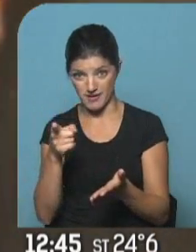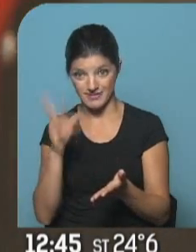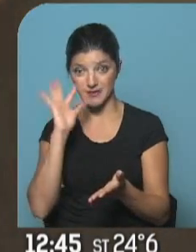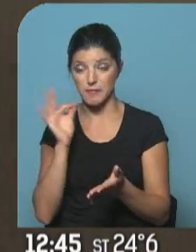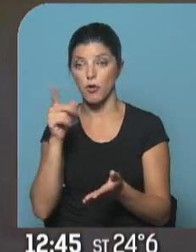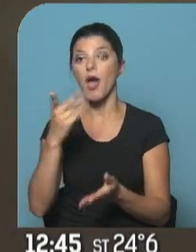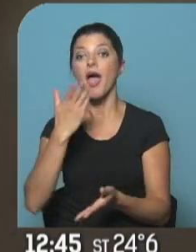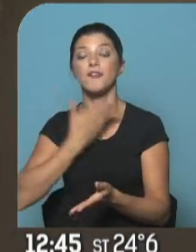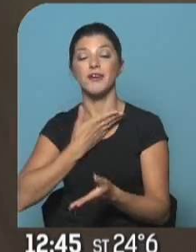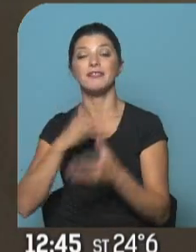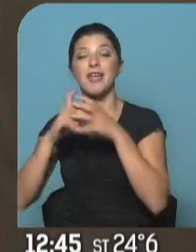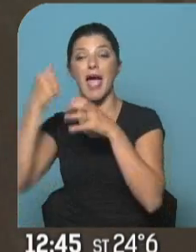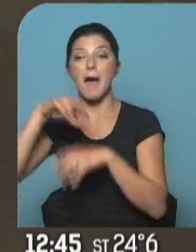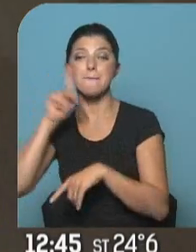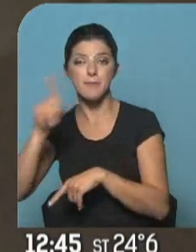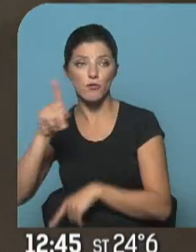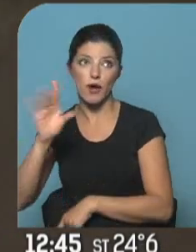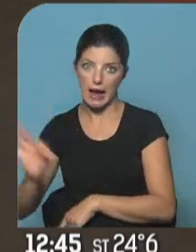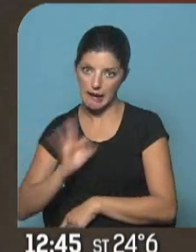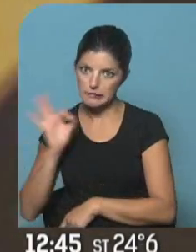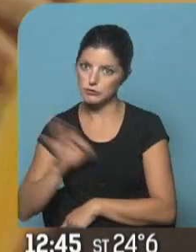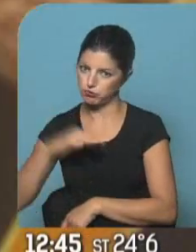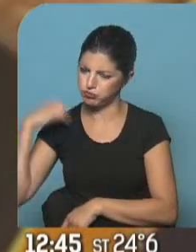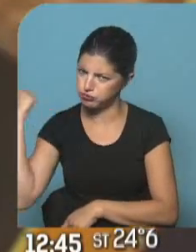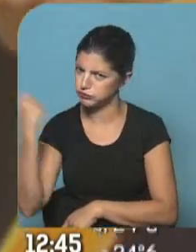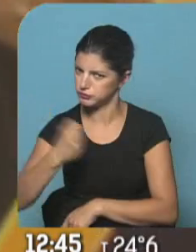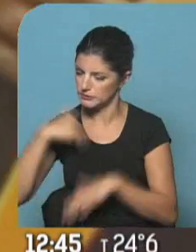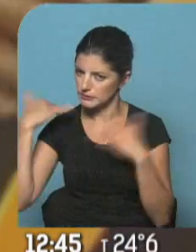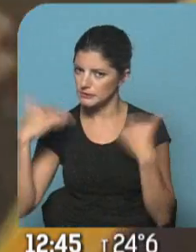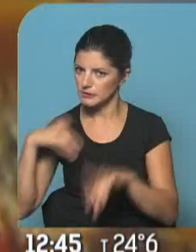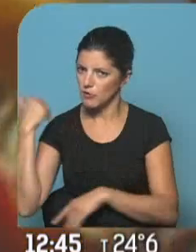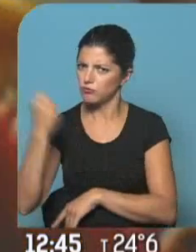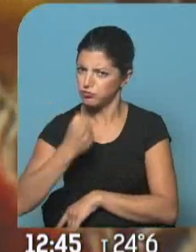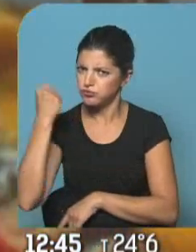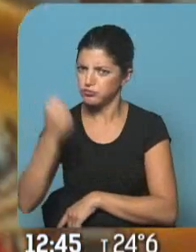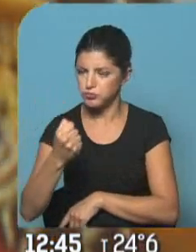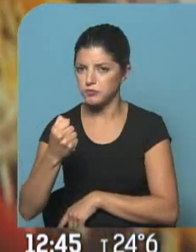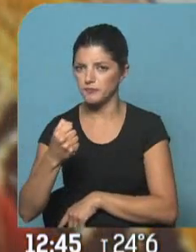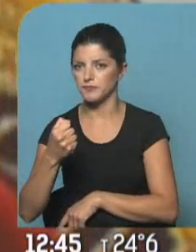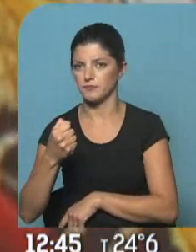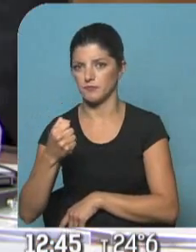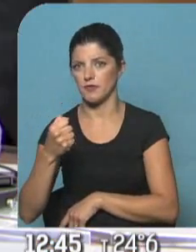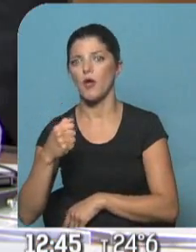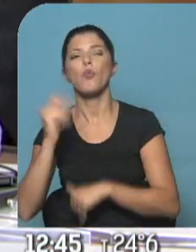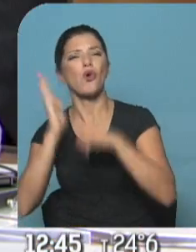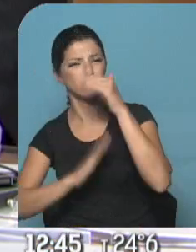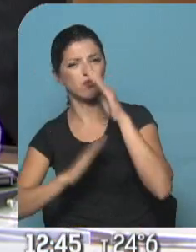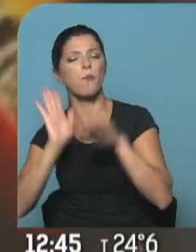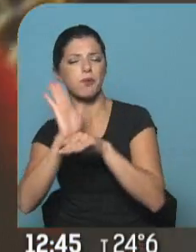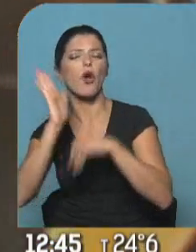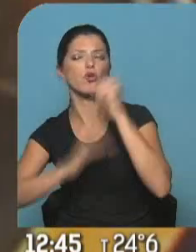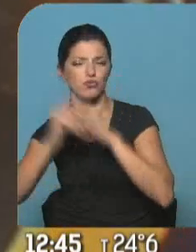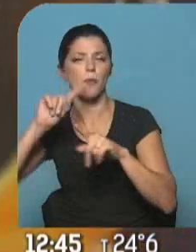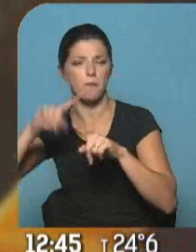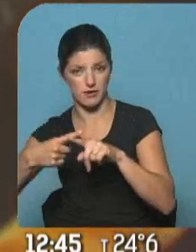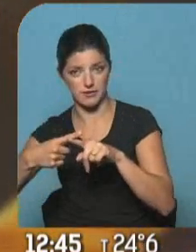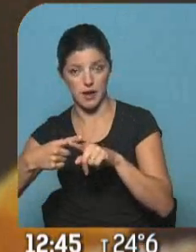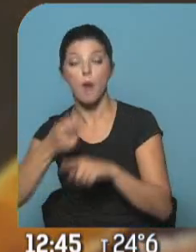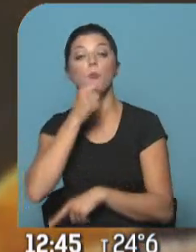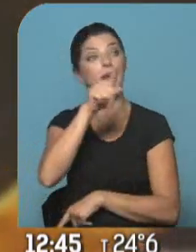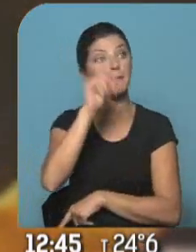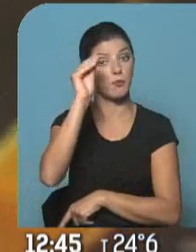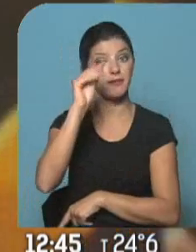tardó en llegar al poder. O sea, hubo mucho tiempo detrás. Hubo una construcción partidaria. Una construcción política importante. En el caso del PT en Brasil